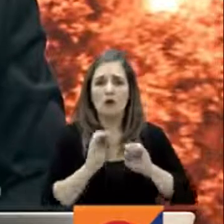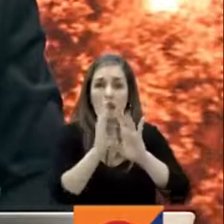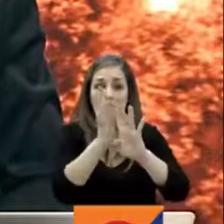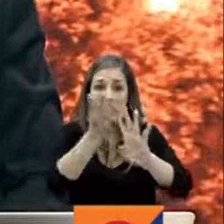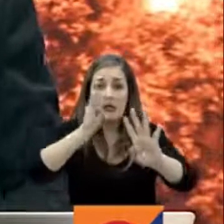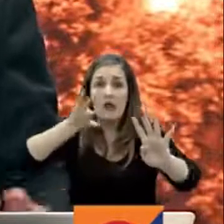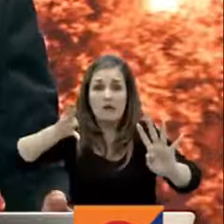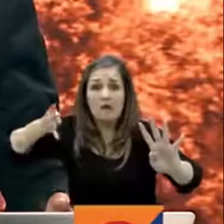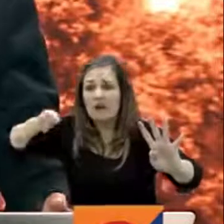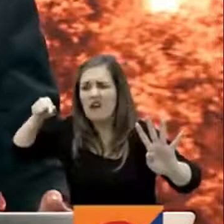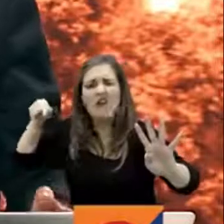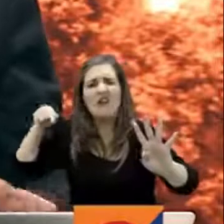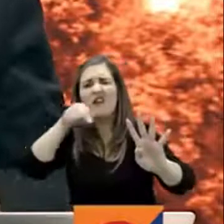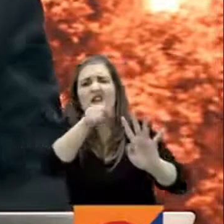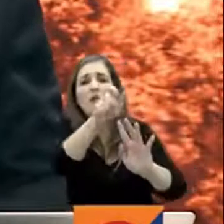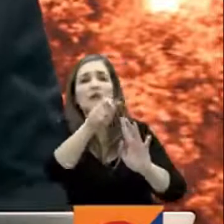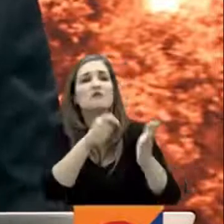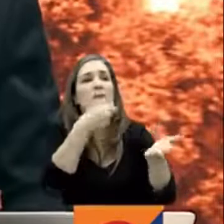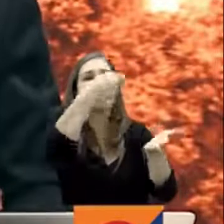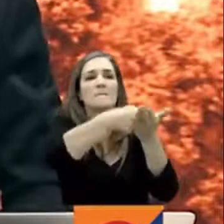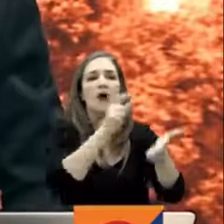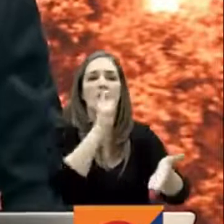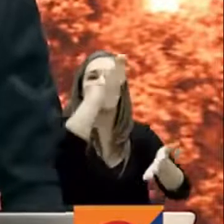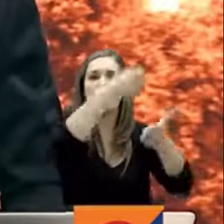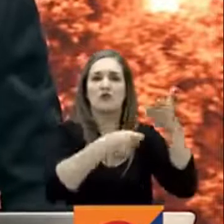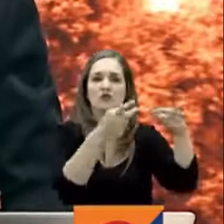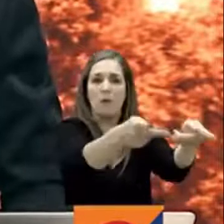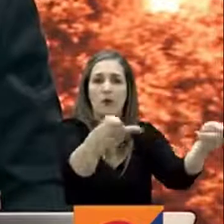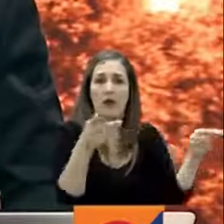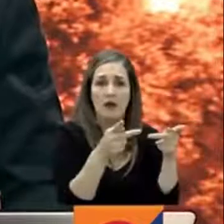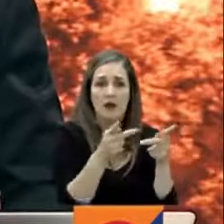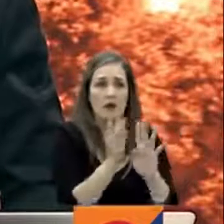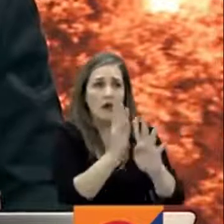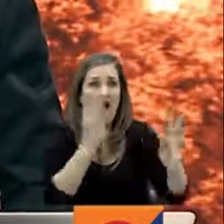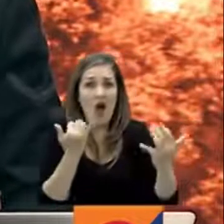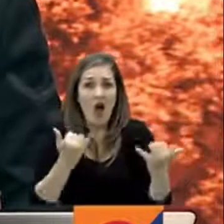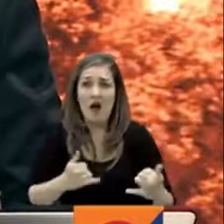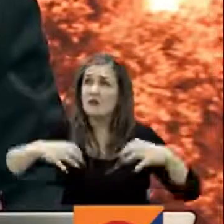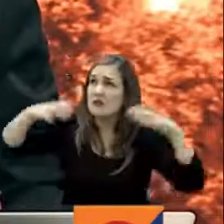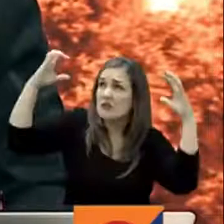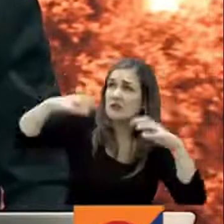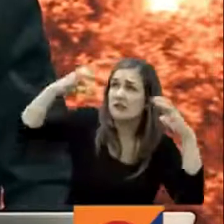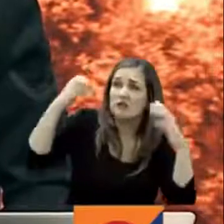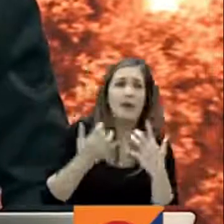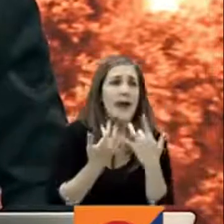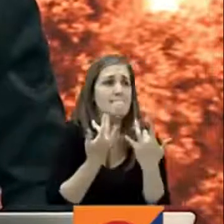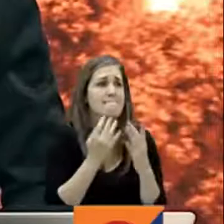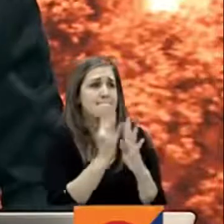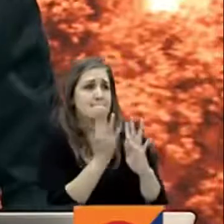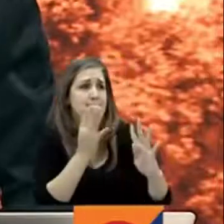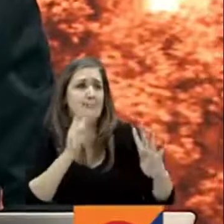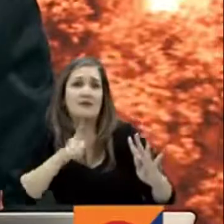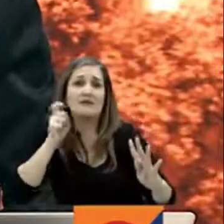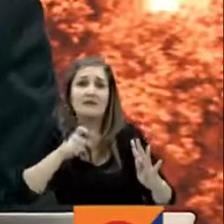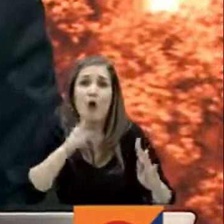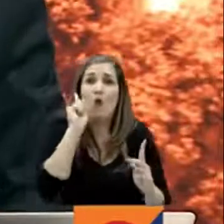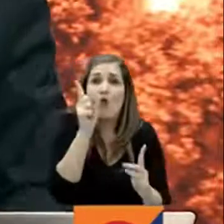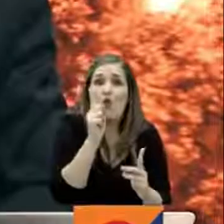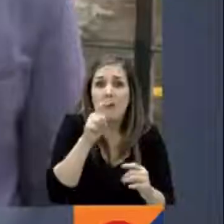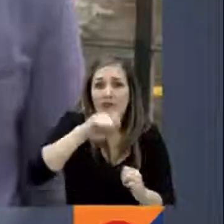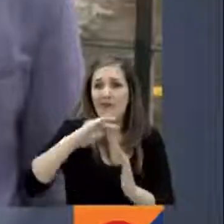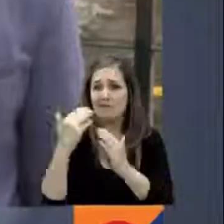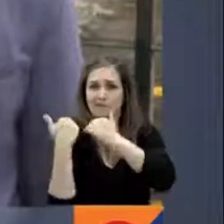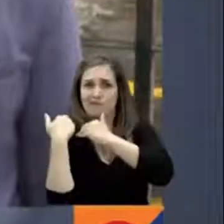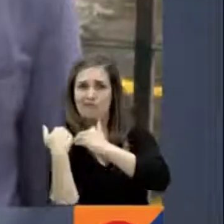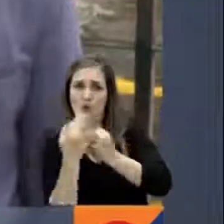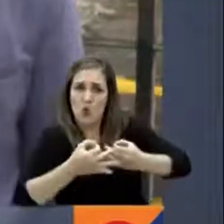de contribuyentes para pagar el impuesto predial. Hoy muchos ciudadanos tuvieron que esperar bajo la lluvia un turno para poder cumplir con sus obligaciones con la capital del